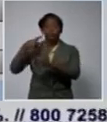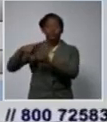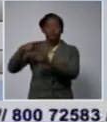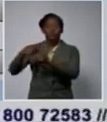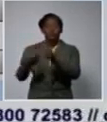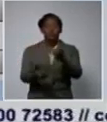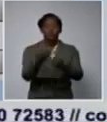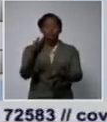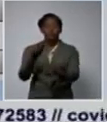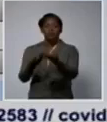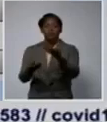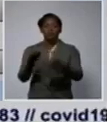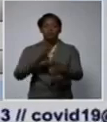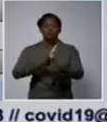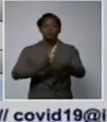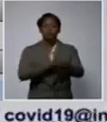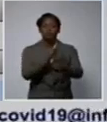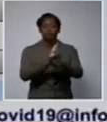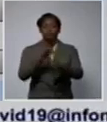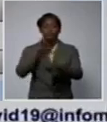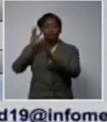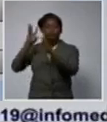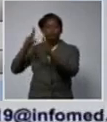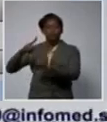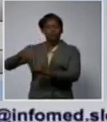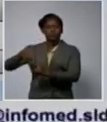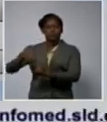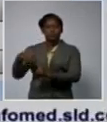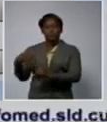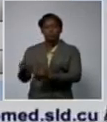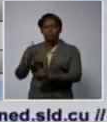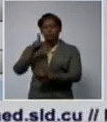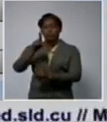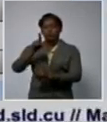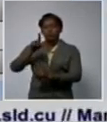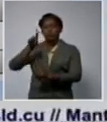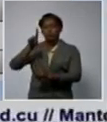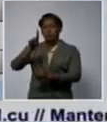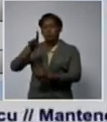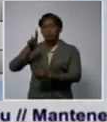pandemia, la cifra total de casos confirmados,